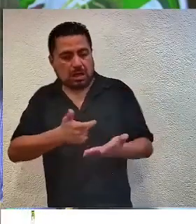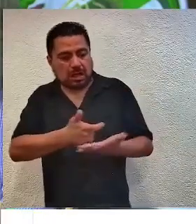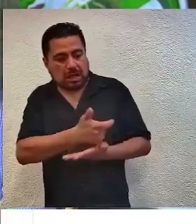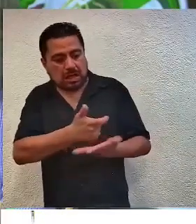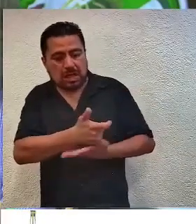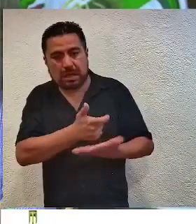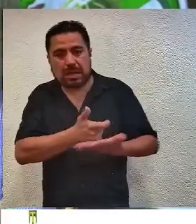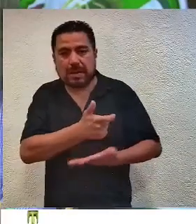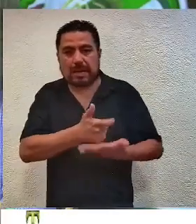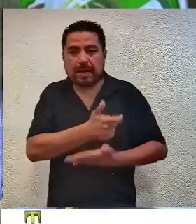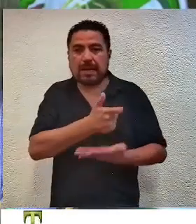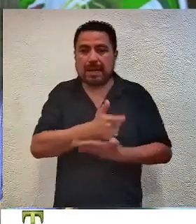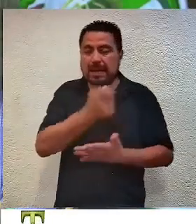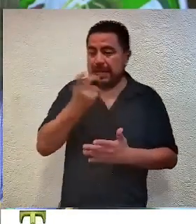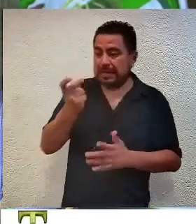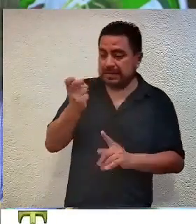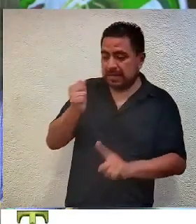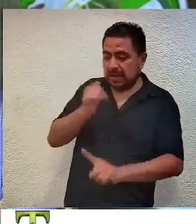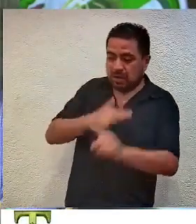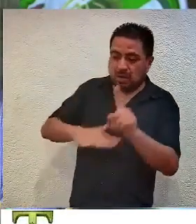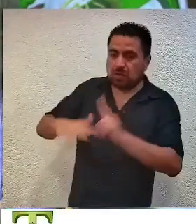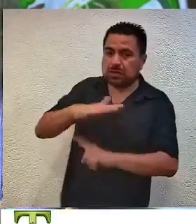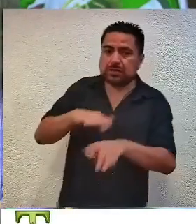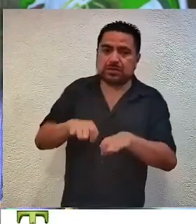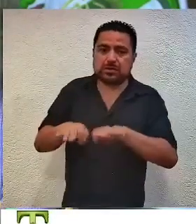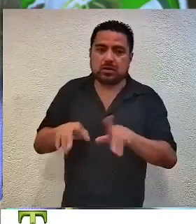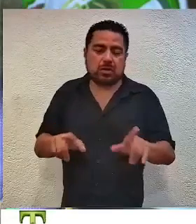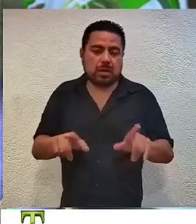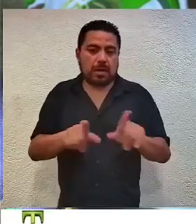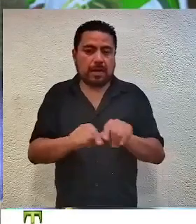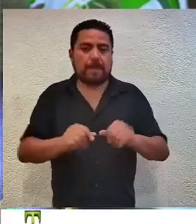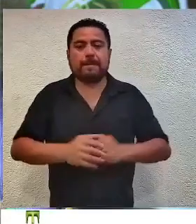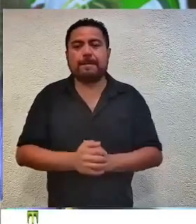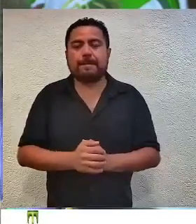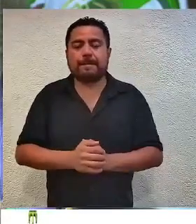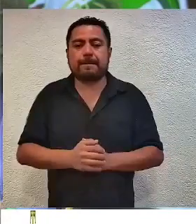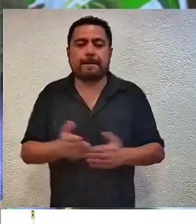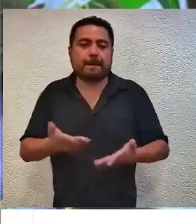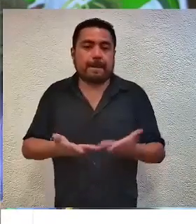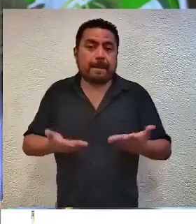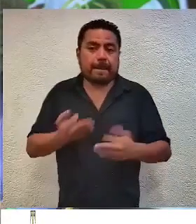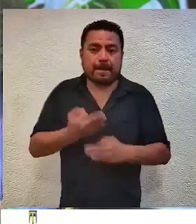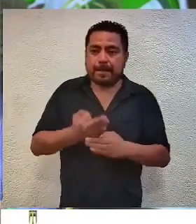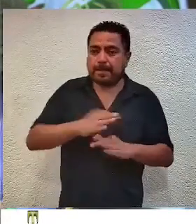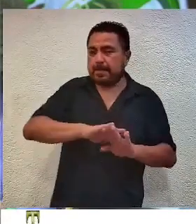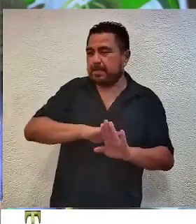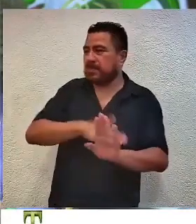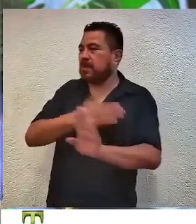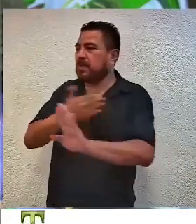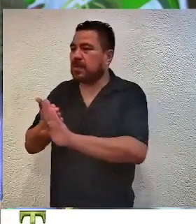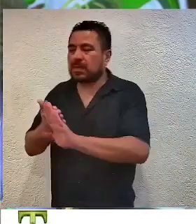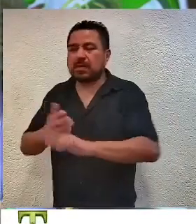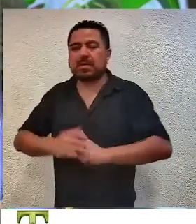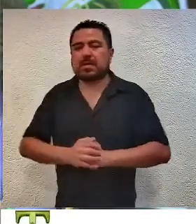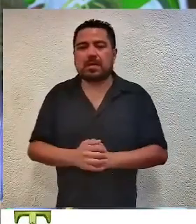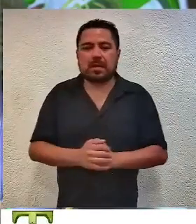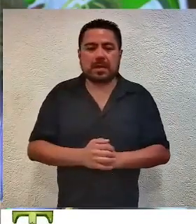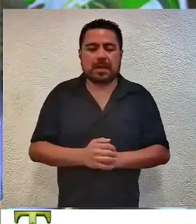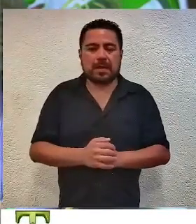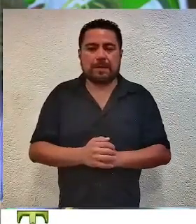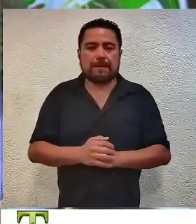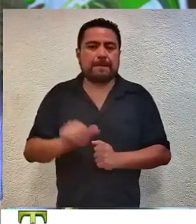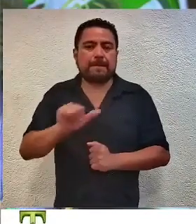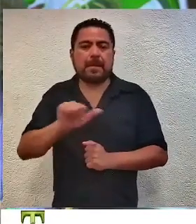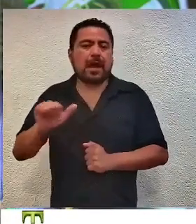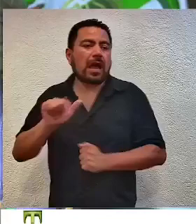estamos en un contexto laboral. Ahora, la violencia en razón de